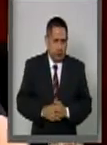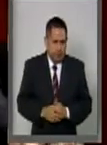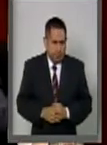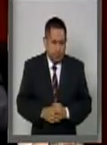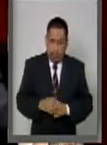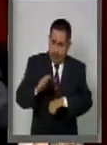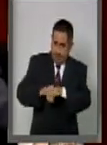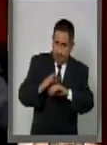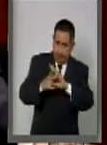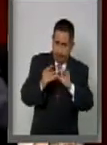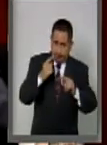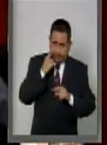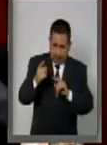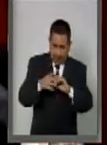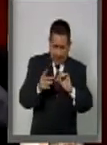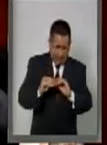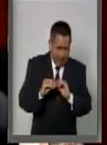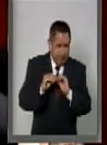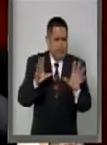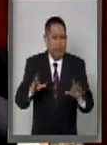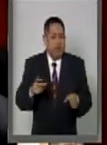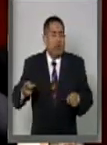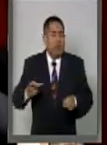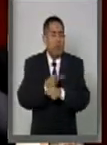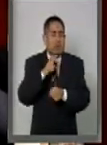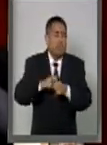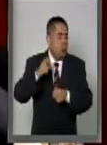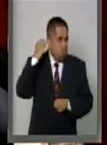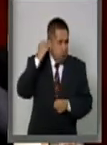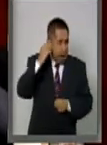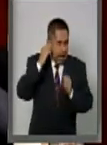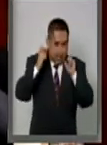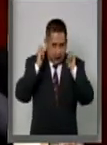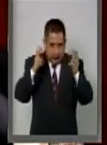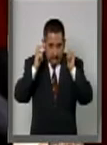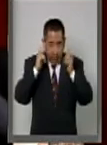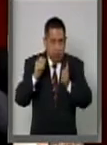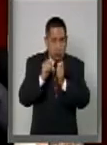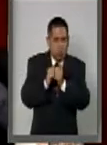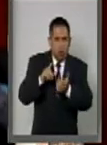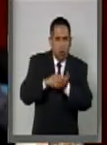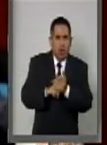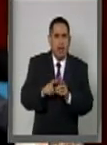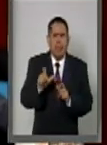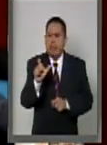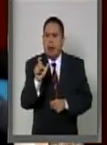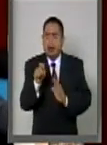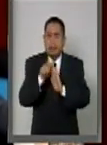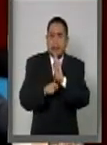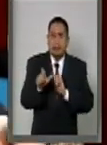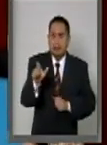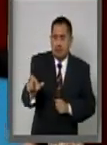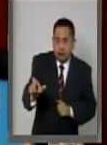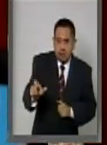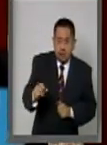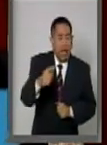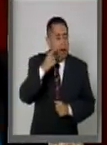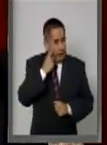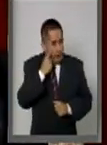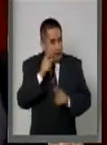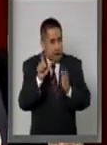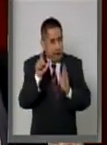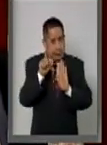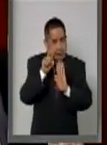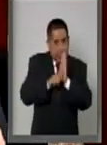cuenta el hacer una aclaración importante de lo que está pasando en Oaxaca y Chiapas al amparo de la entrega de tarjetas. No solamente se están entregando